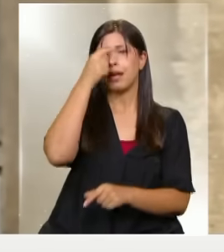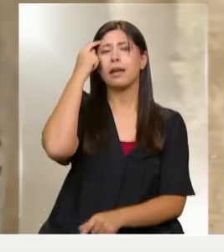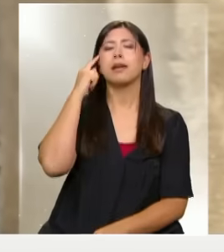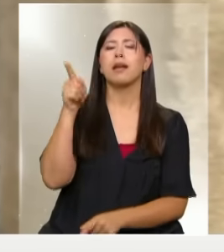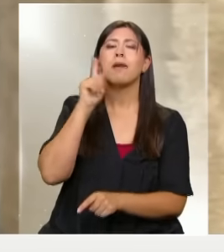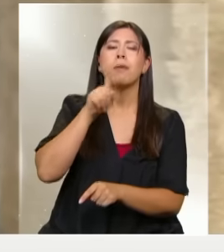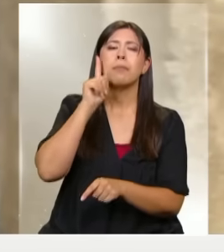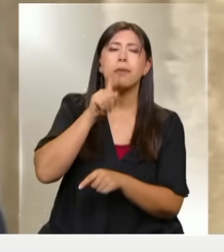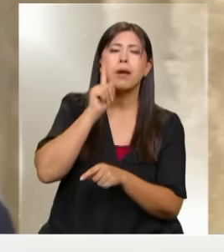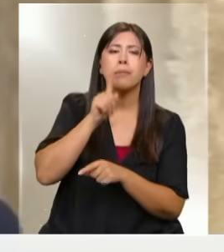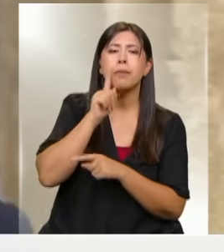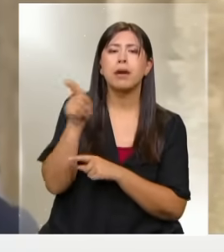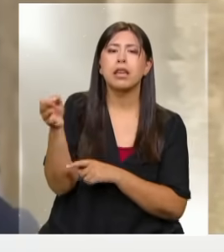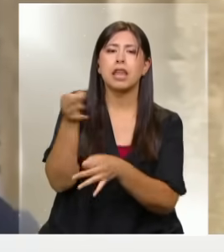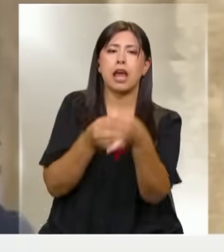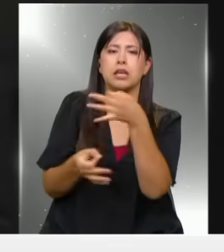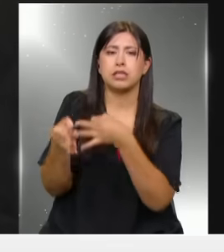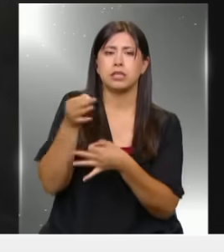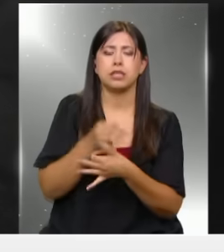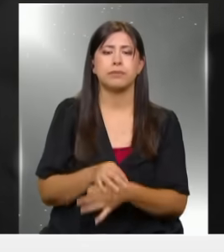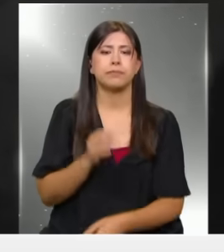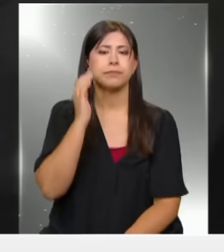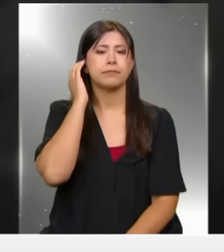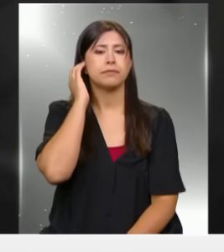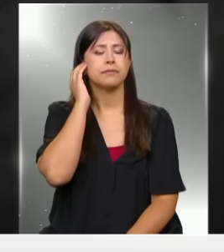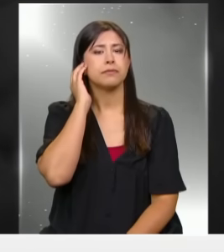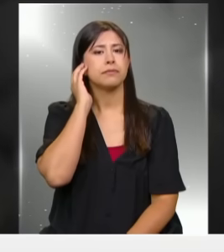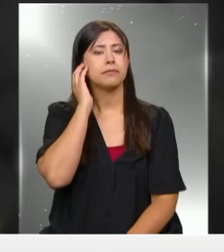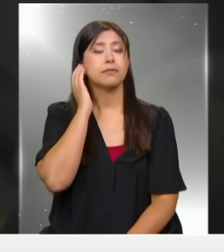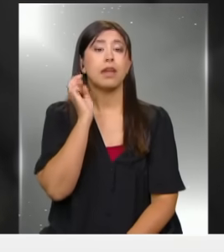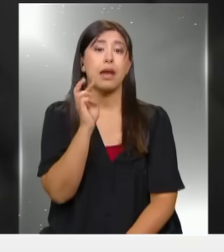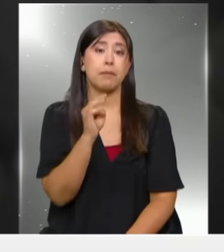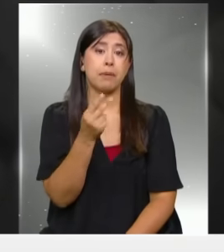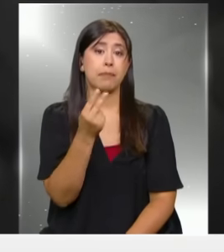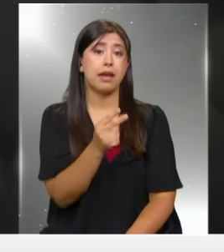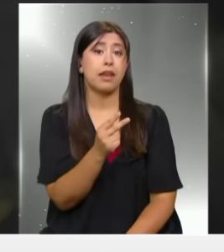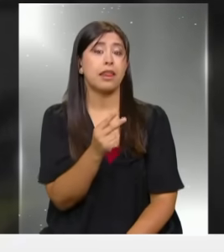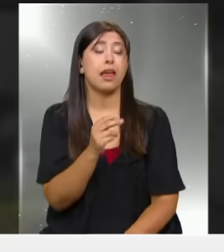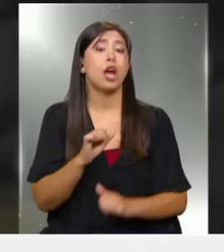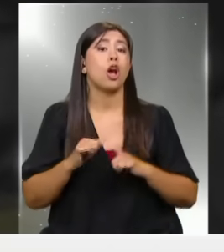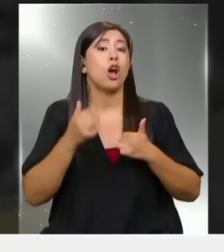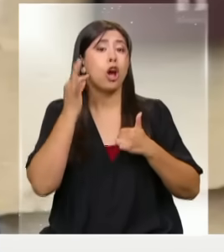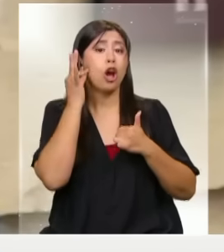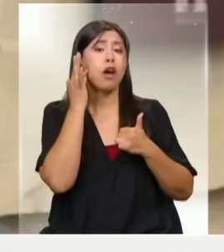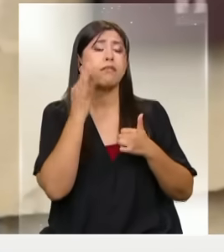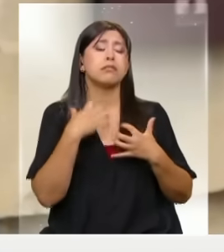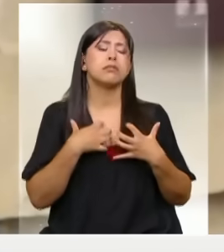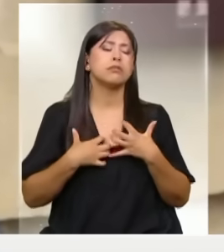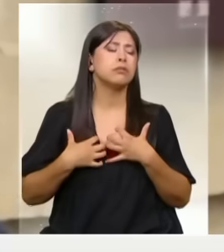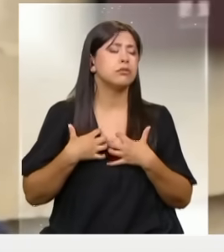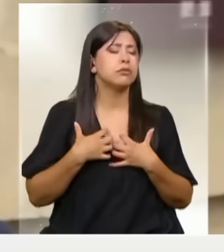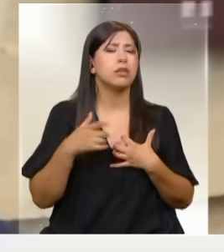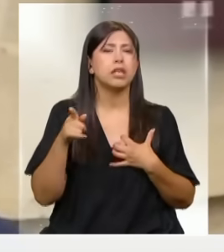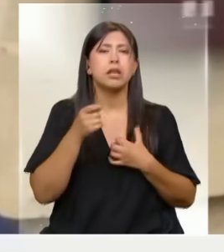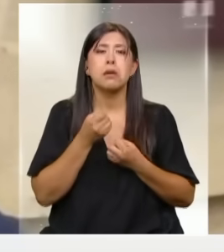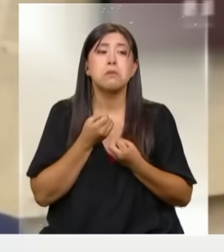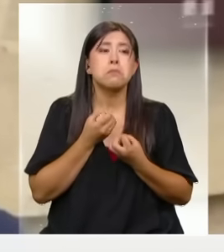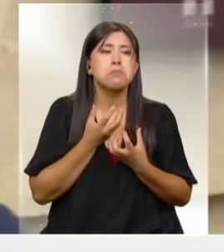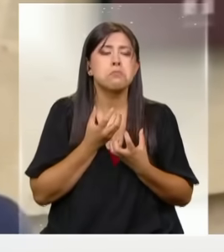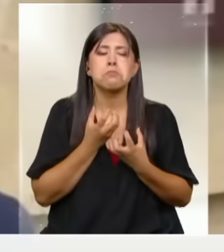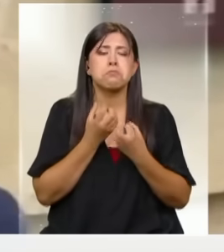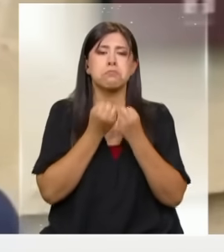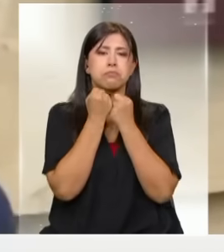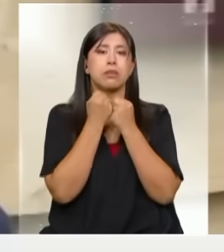esas mentiras útiles que habría dicho. Para la madre de Narumi es muy frustrante que él no hable y que termine esta semana de